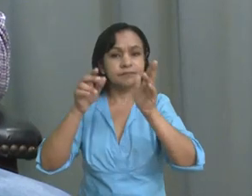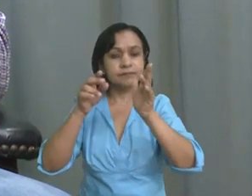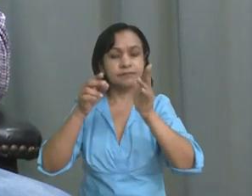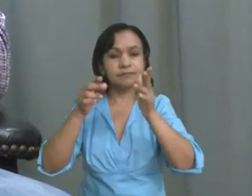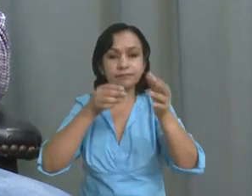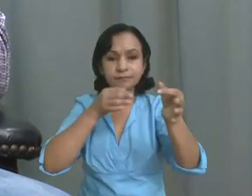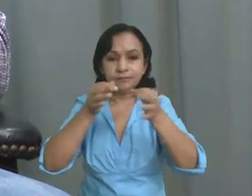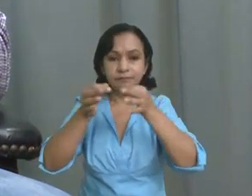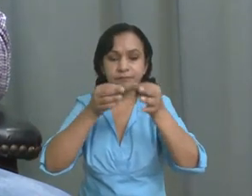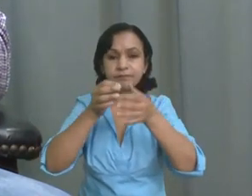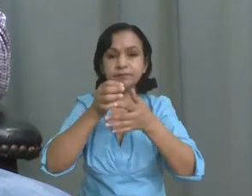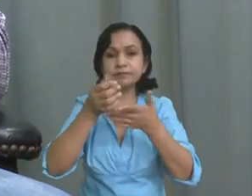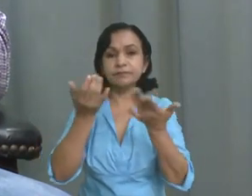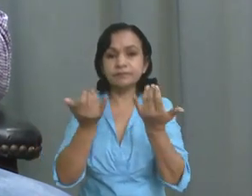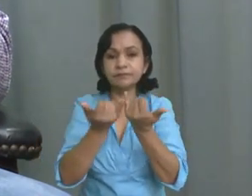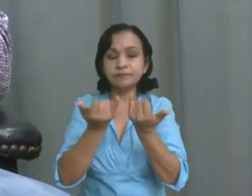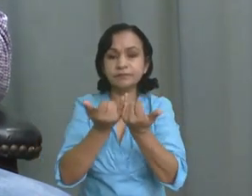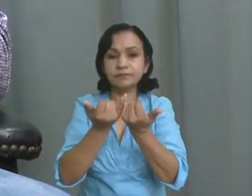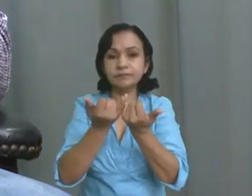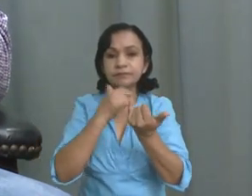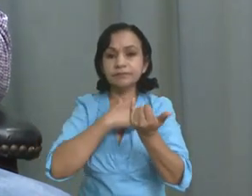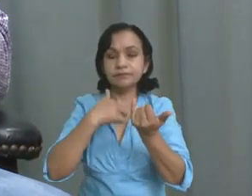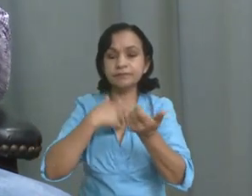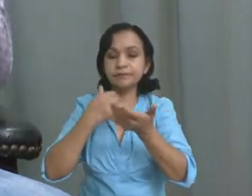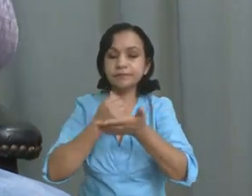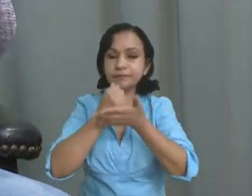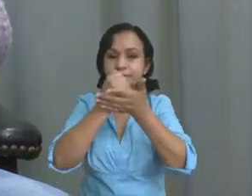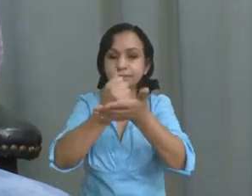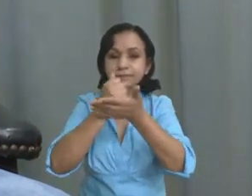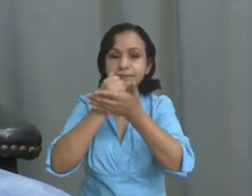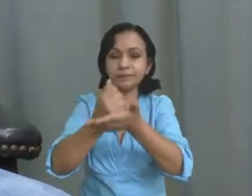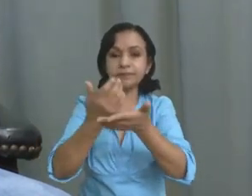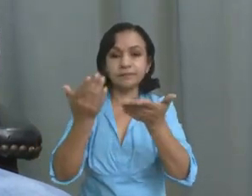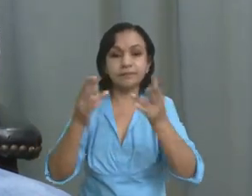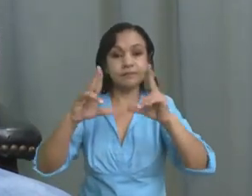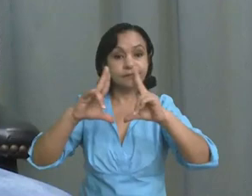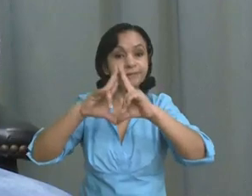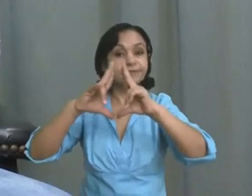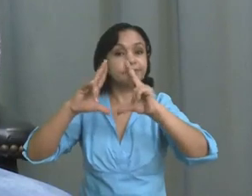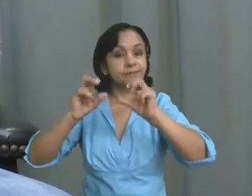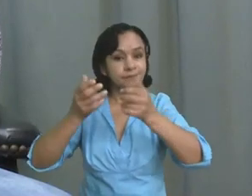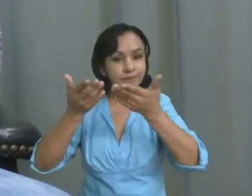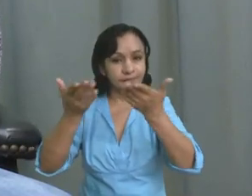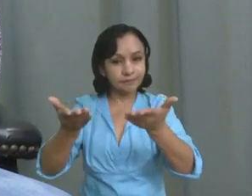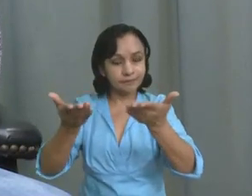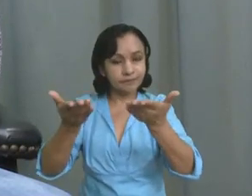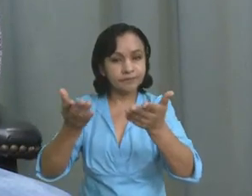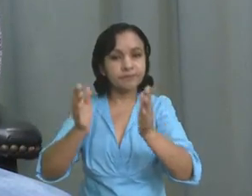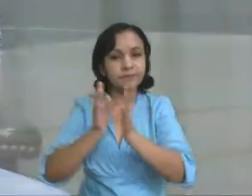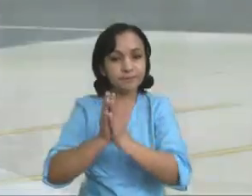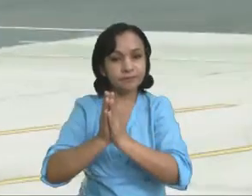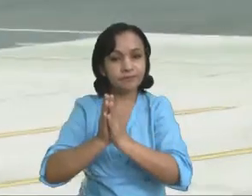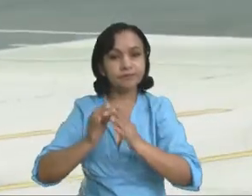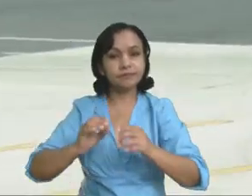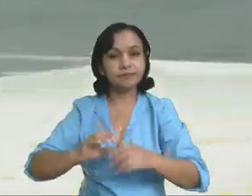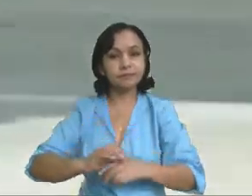hemos preparado respecto a esta solidaridad expresada en Nicaragua. Adelante con la nota, por favor.